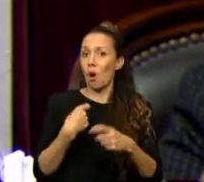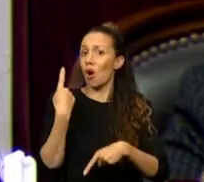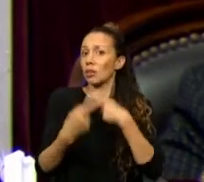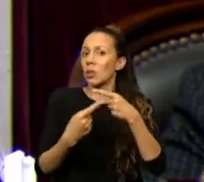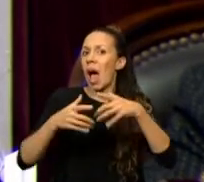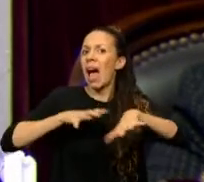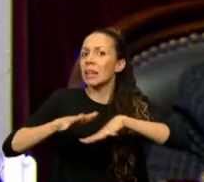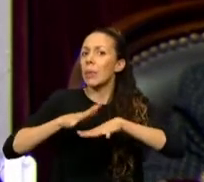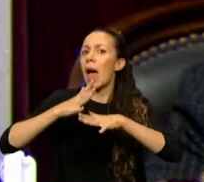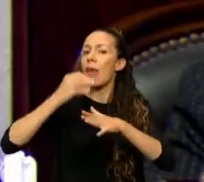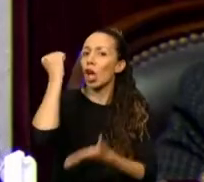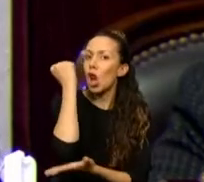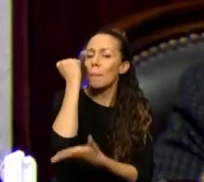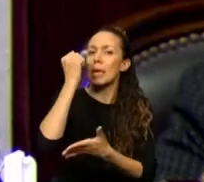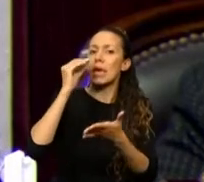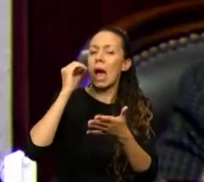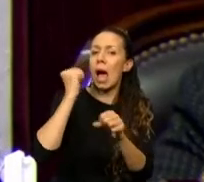actividad económica y empleo.